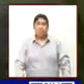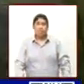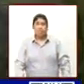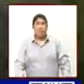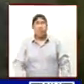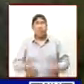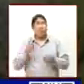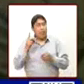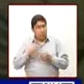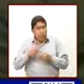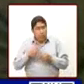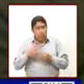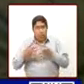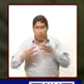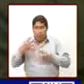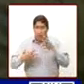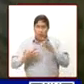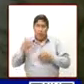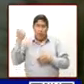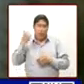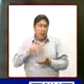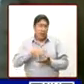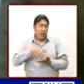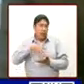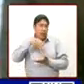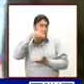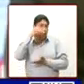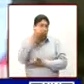Vamos a poder participar en el torneo de Toulon, Francia.